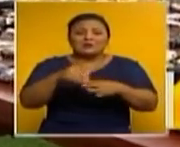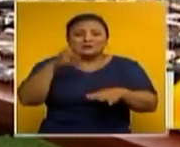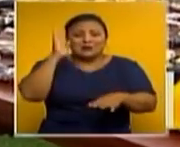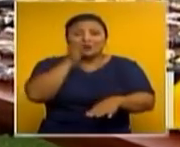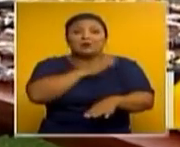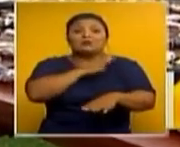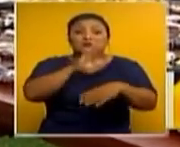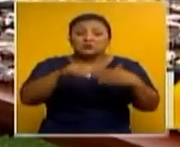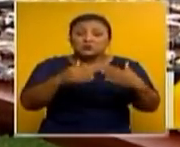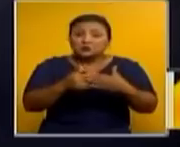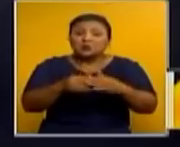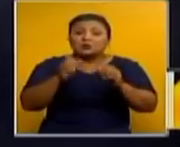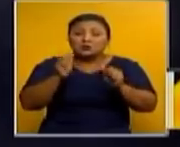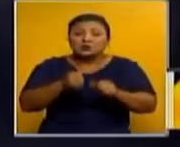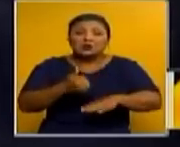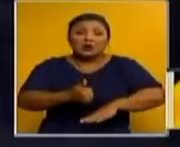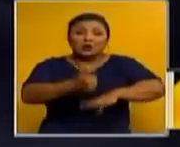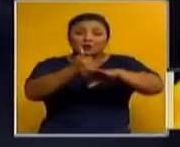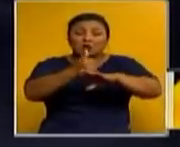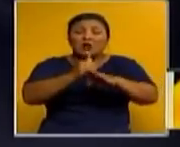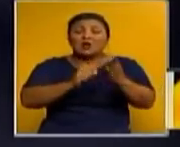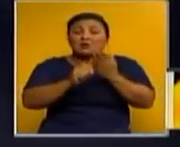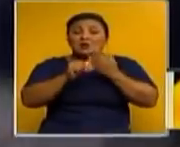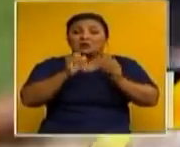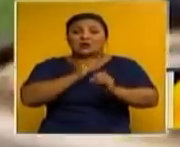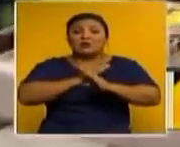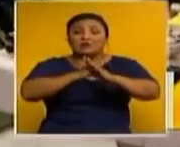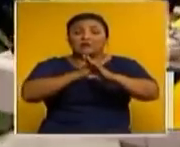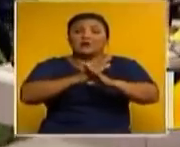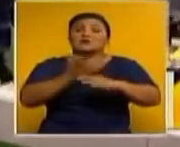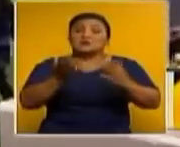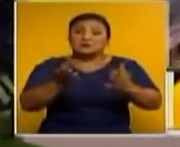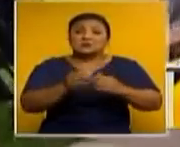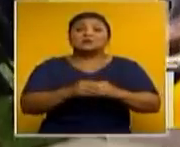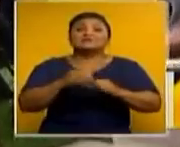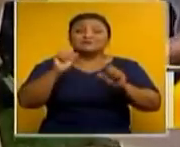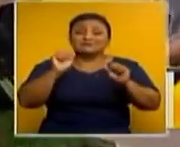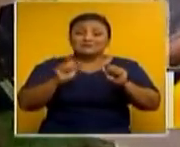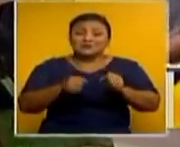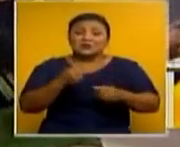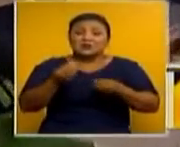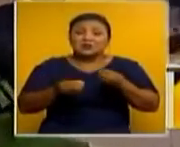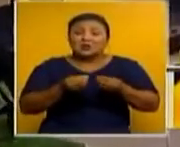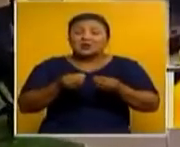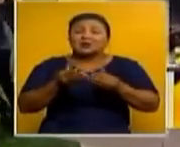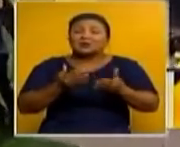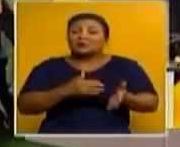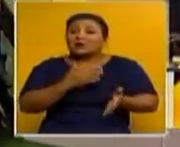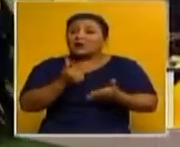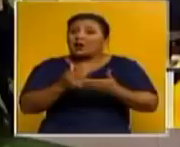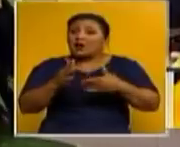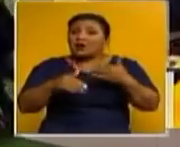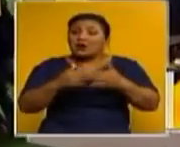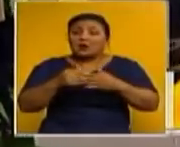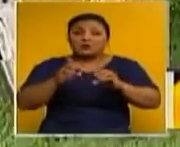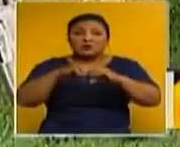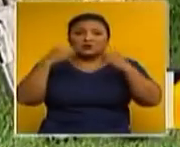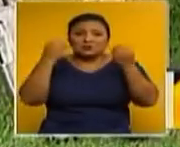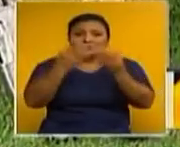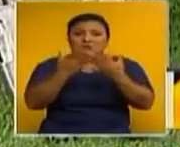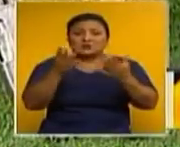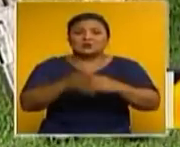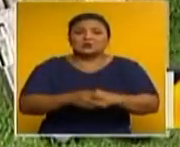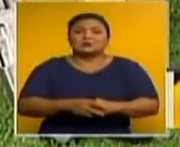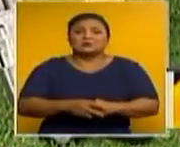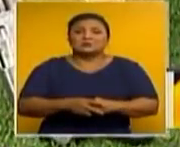Armadas y por su autoridad el señor Ministro de Defensa Nacional realiza en beneficio de la sociedad.